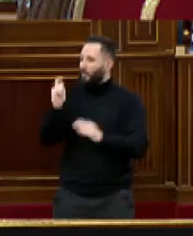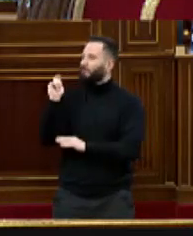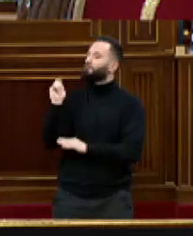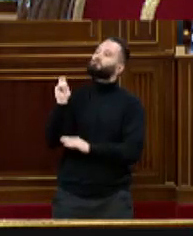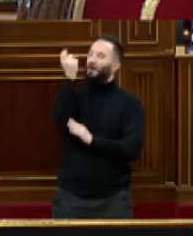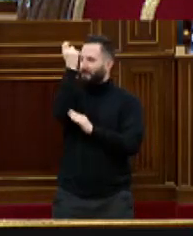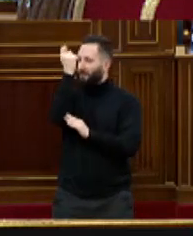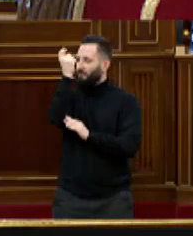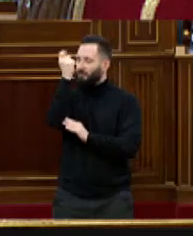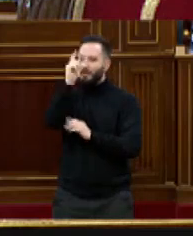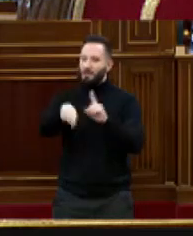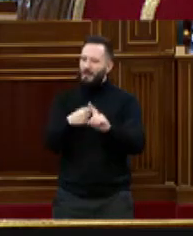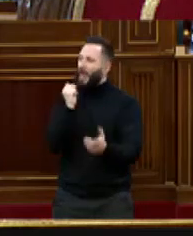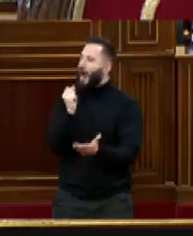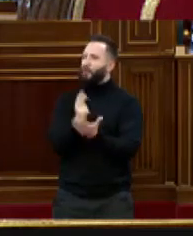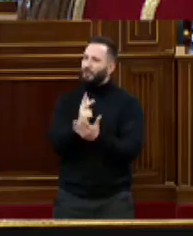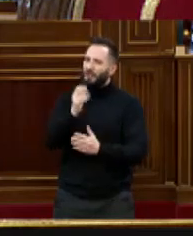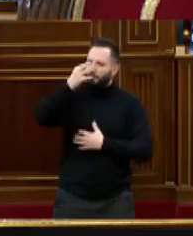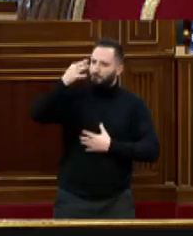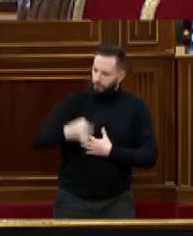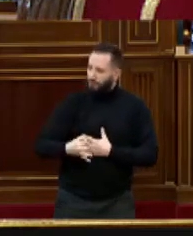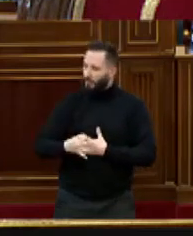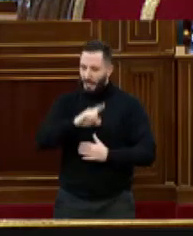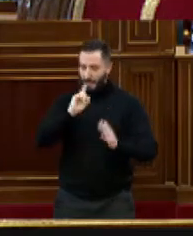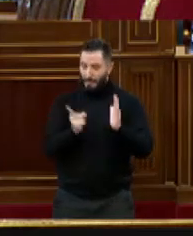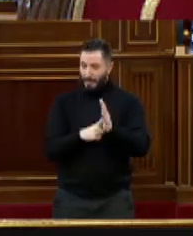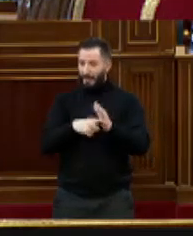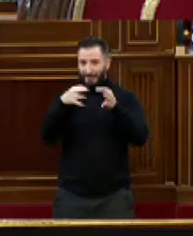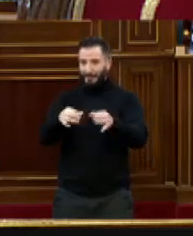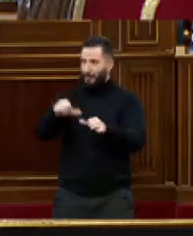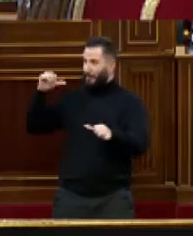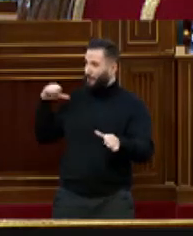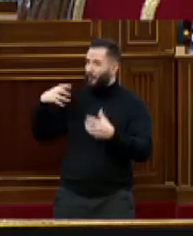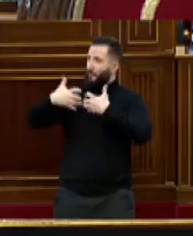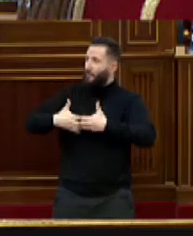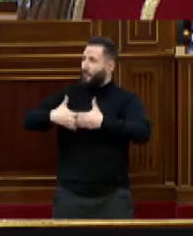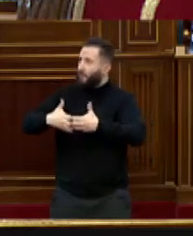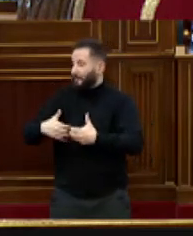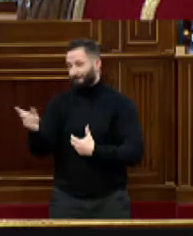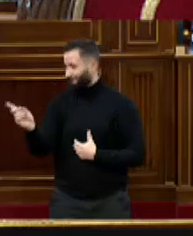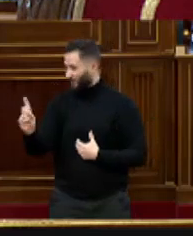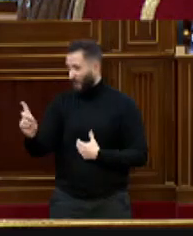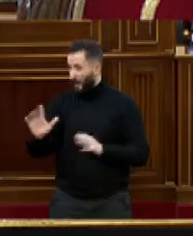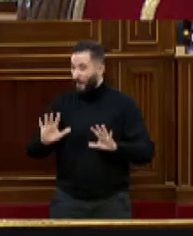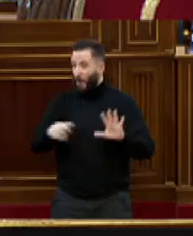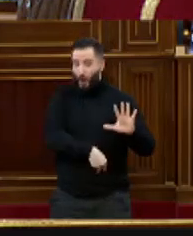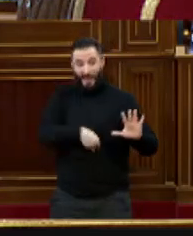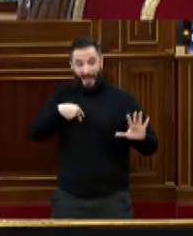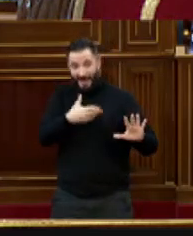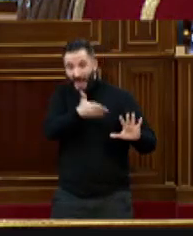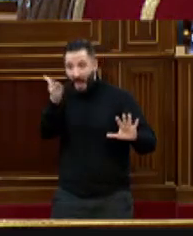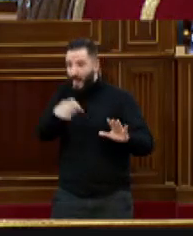legislativo como un acierto otras veces las leyes no siempre responden o globalmente no son